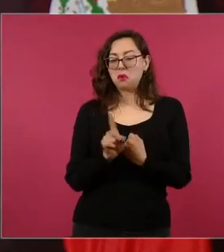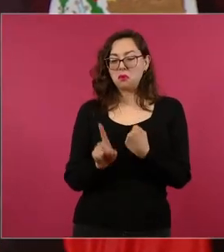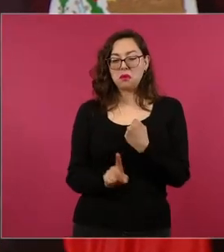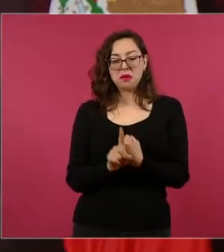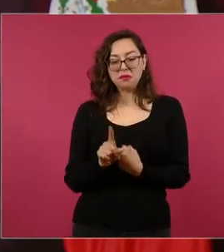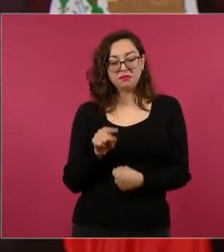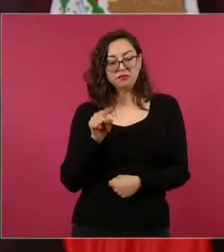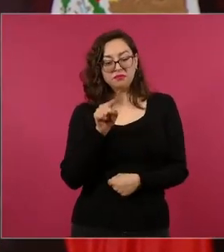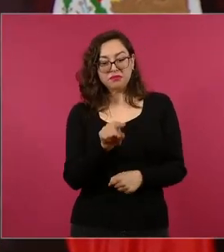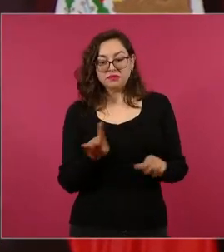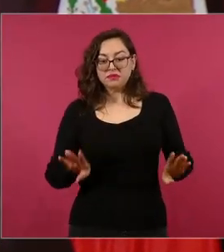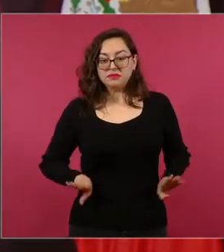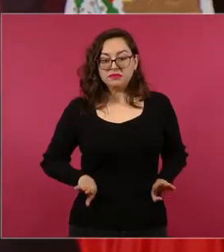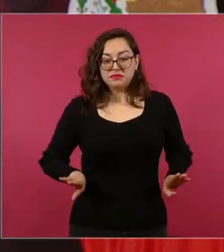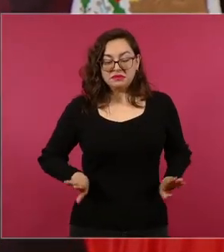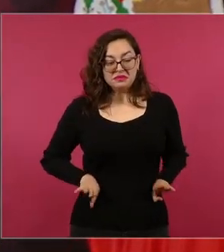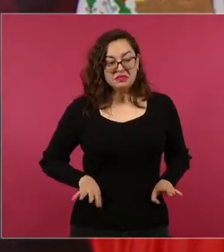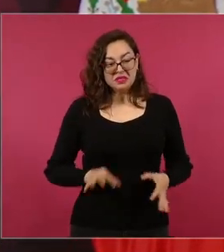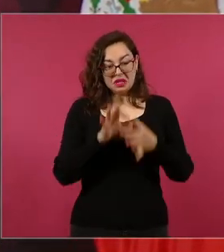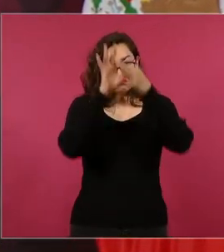porque es un hombre consecuente,